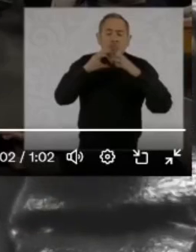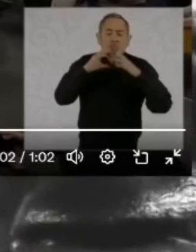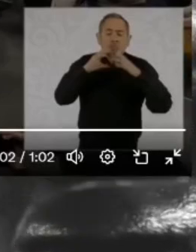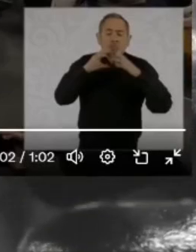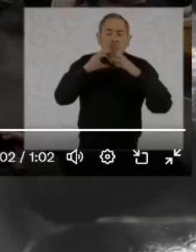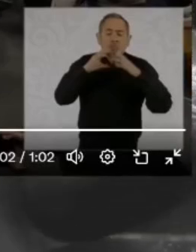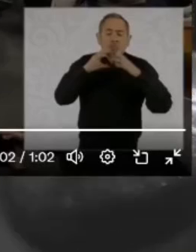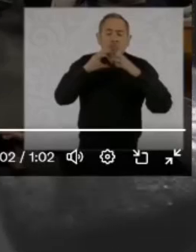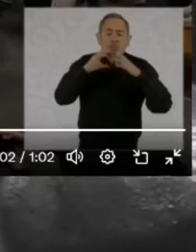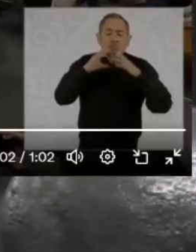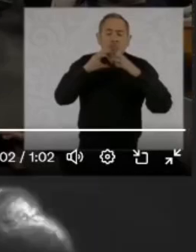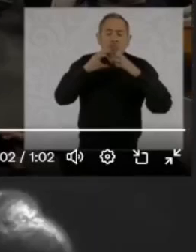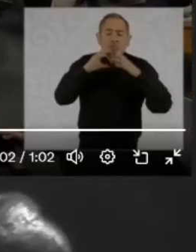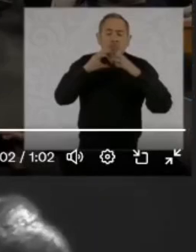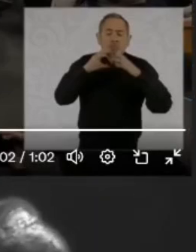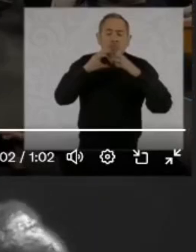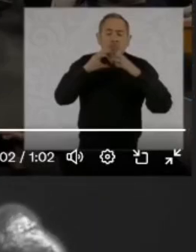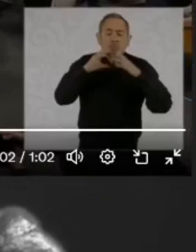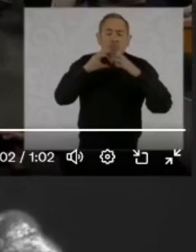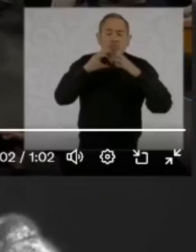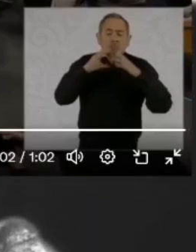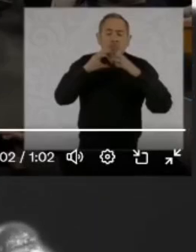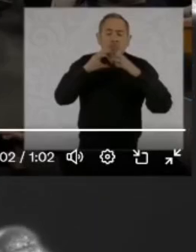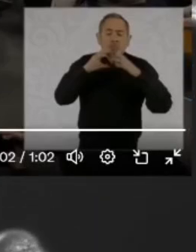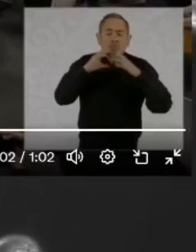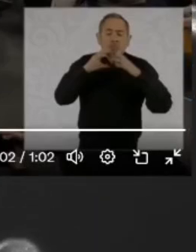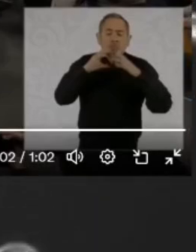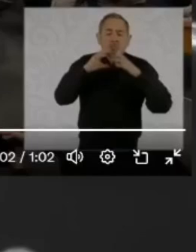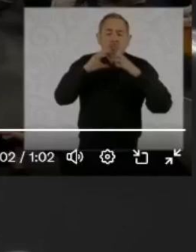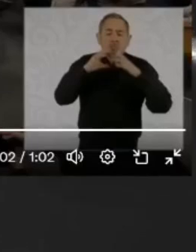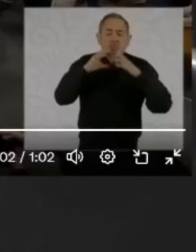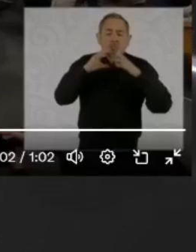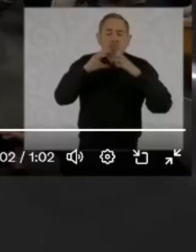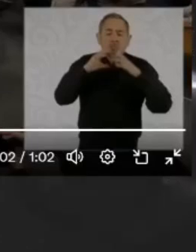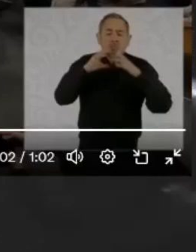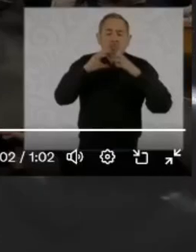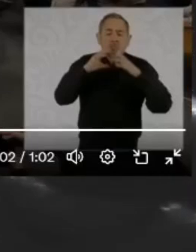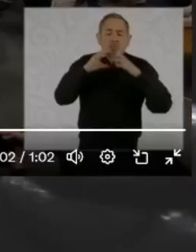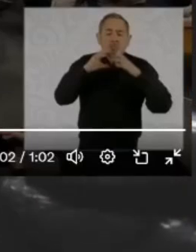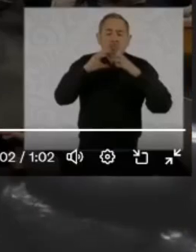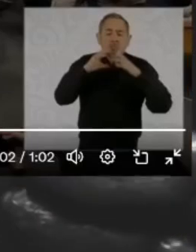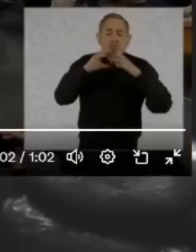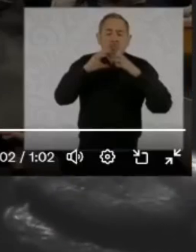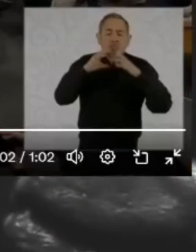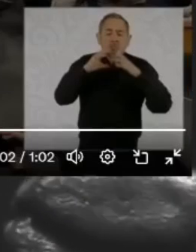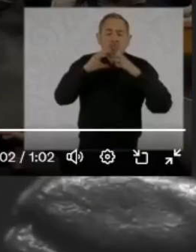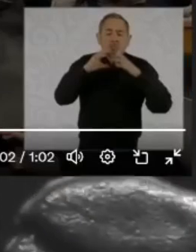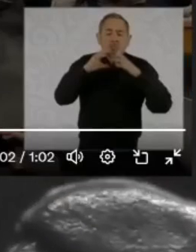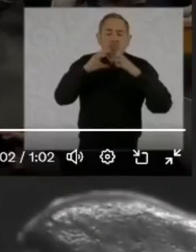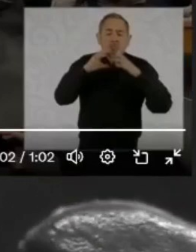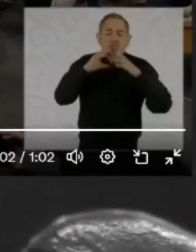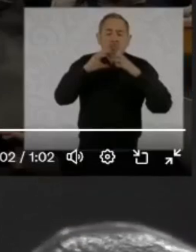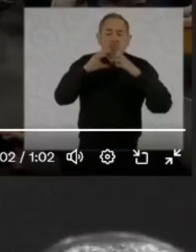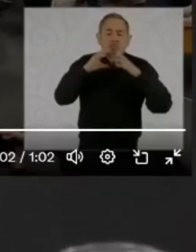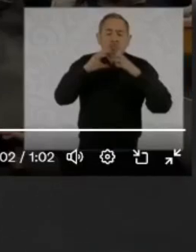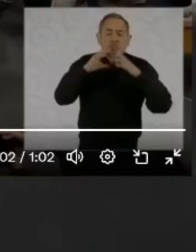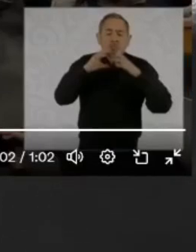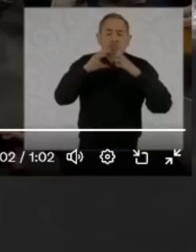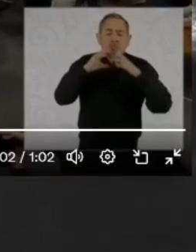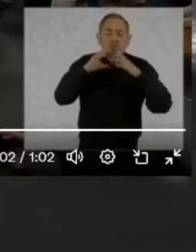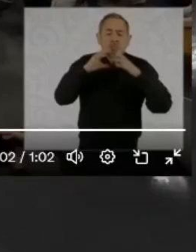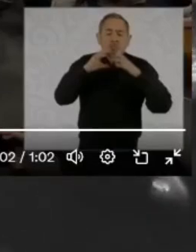hay un granero muy, la construcción de un granero, están ahí unos portales muy famosos y en toda esa zona que estaba